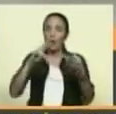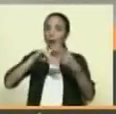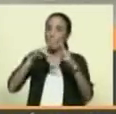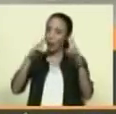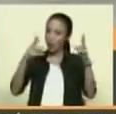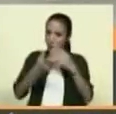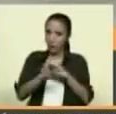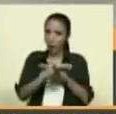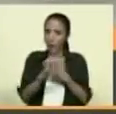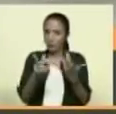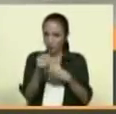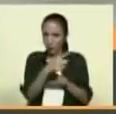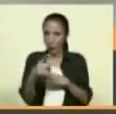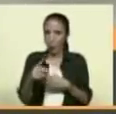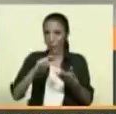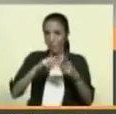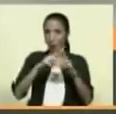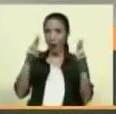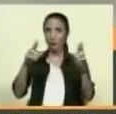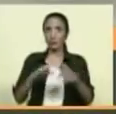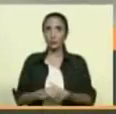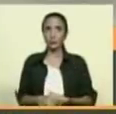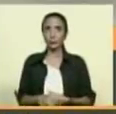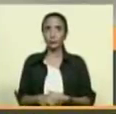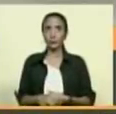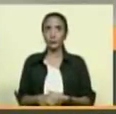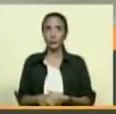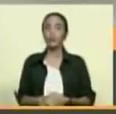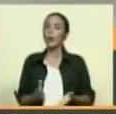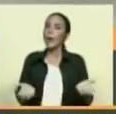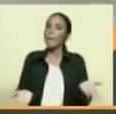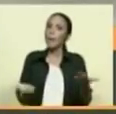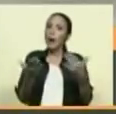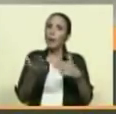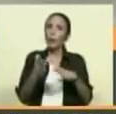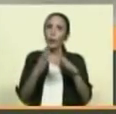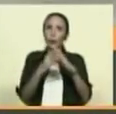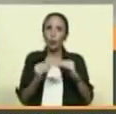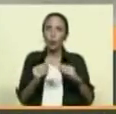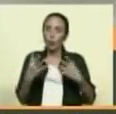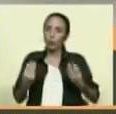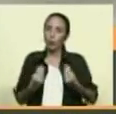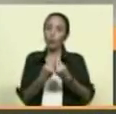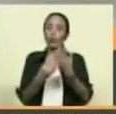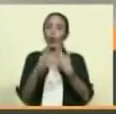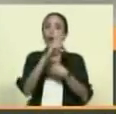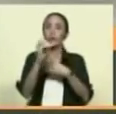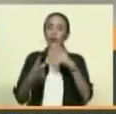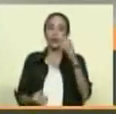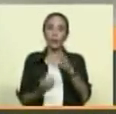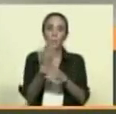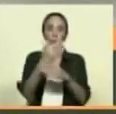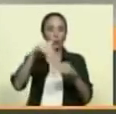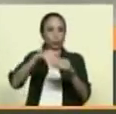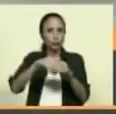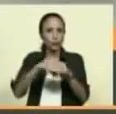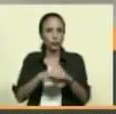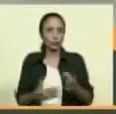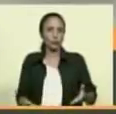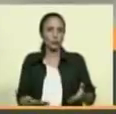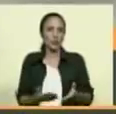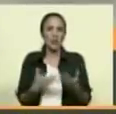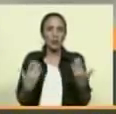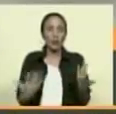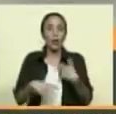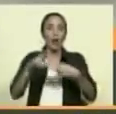traje. Ahora les digo, vamos todos el 20 de mayo a votar para